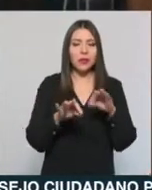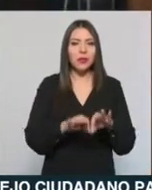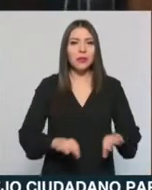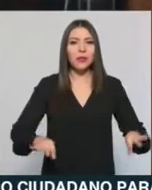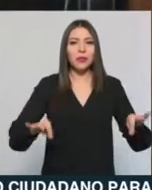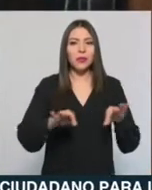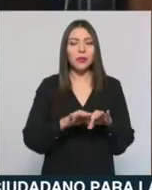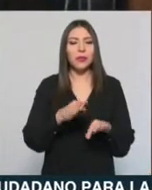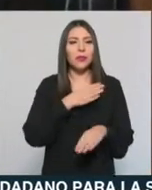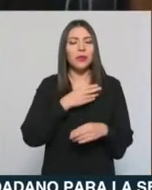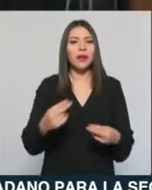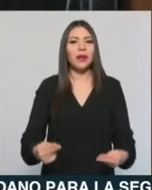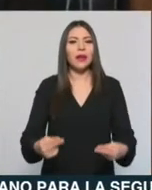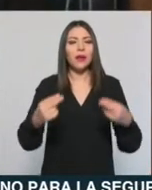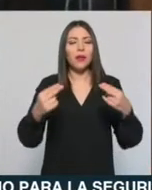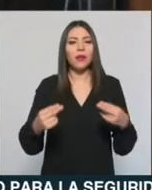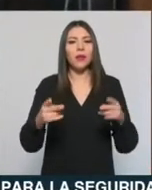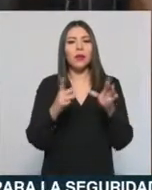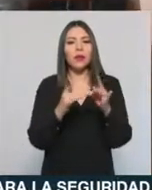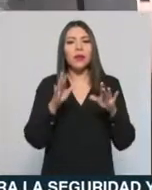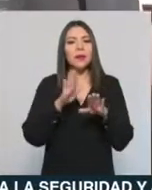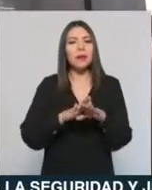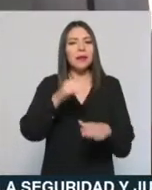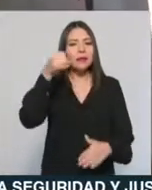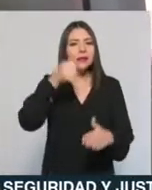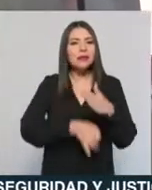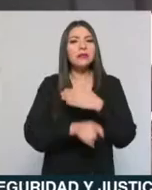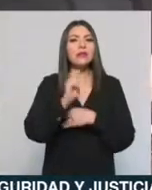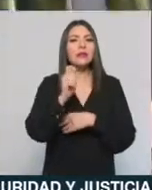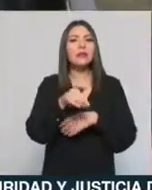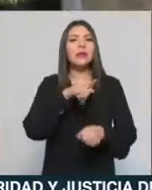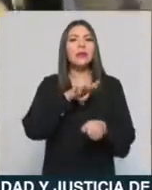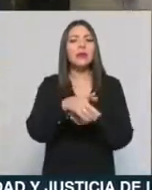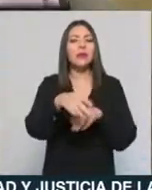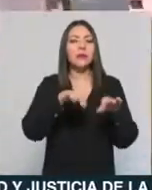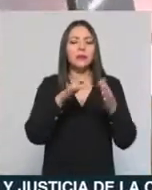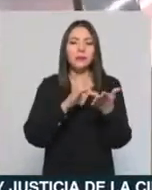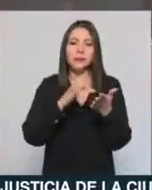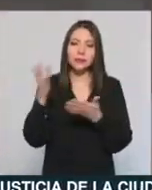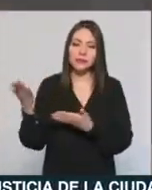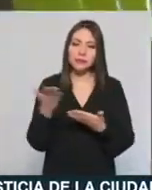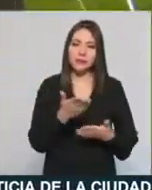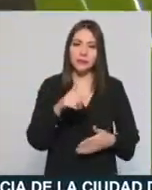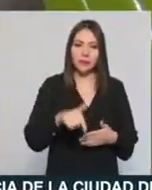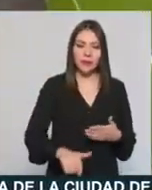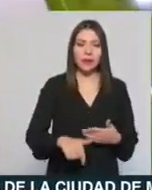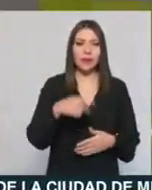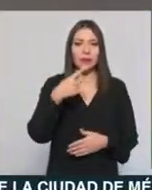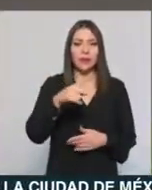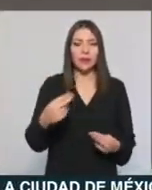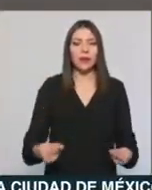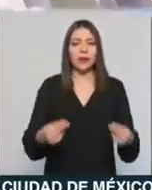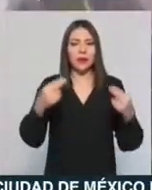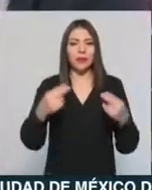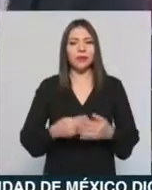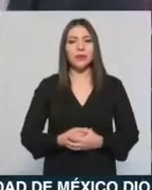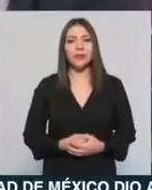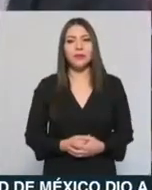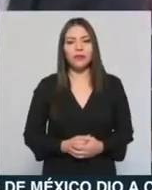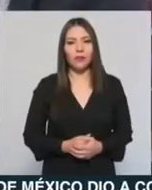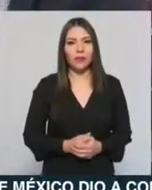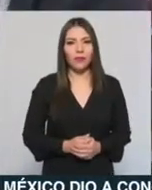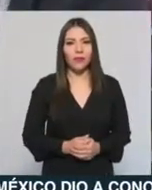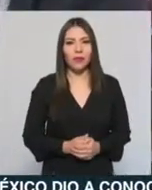noble negocio para platicar pues más a fondo de lo que hace ella. Alejandra, gracias por recibirnos aquí en tu negocio.